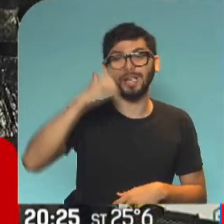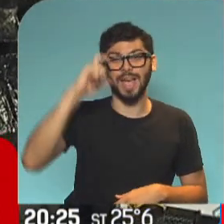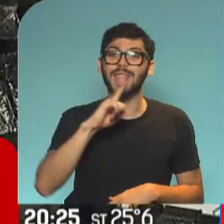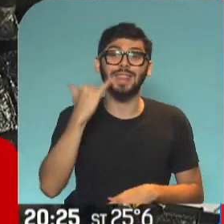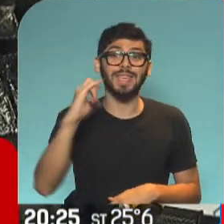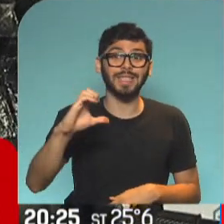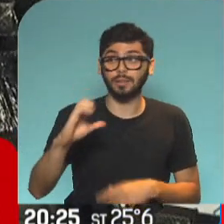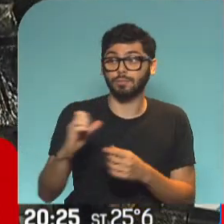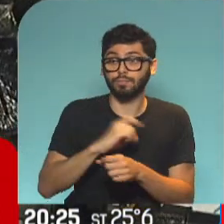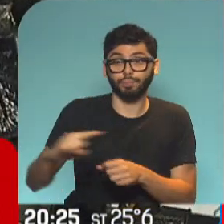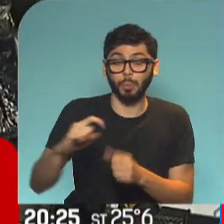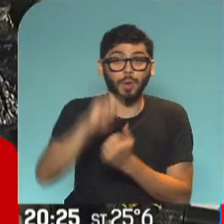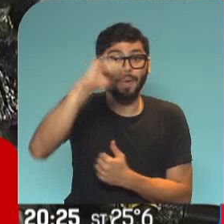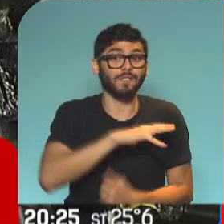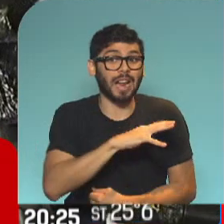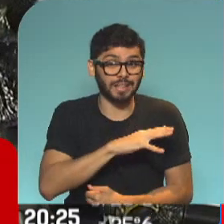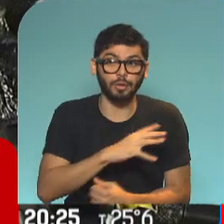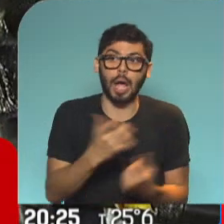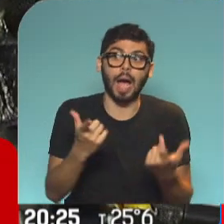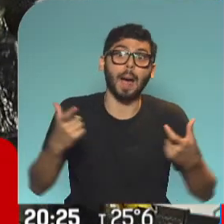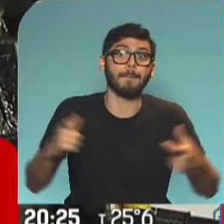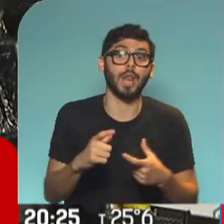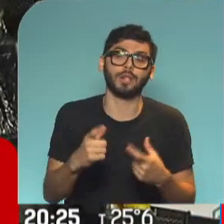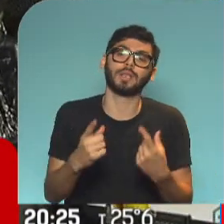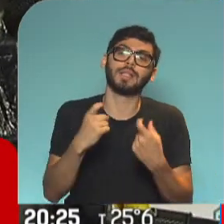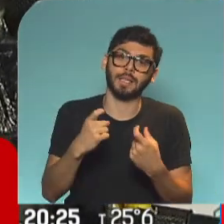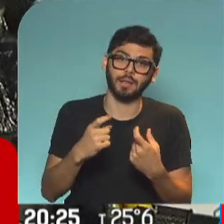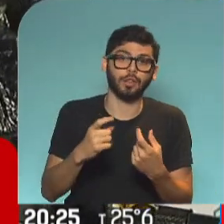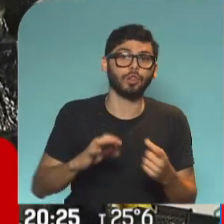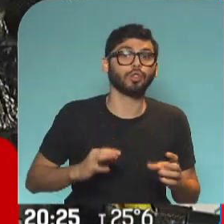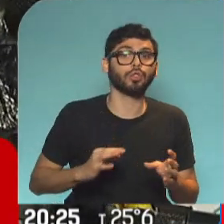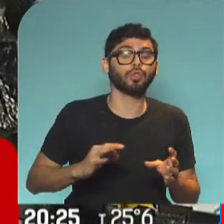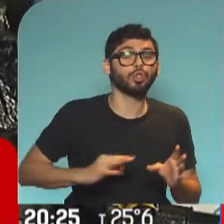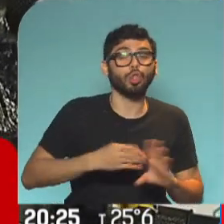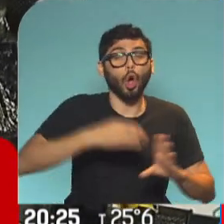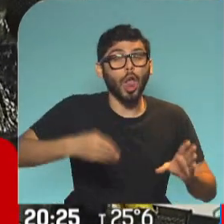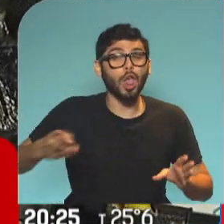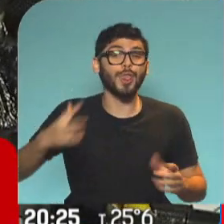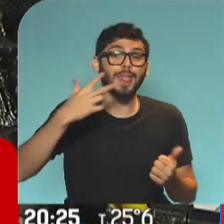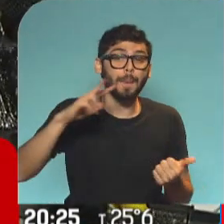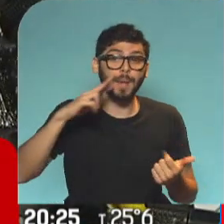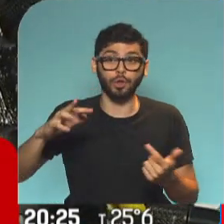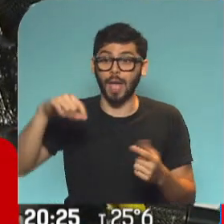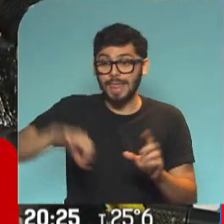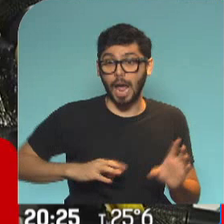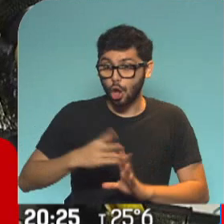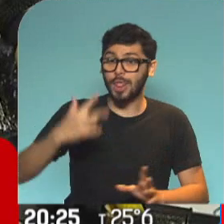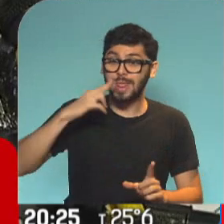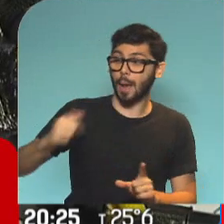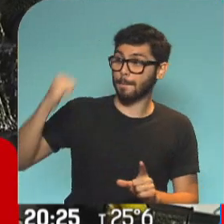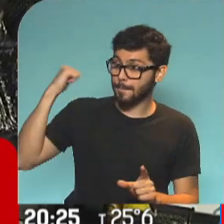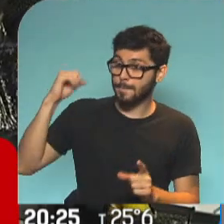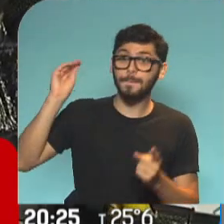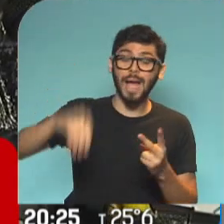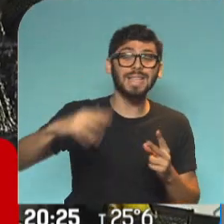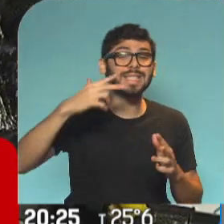tenemos un déficit de agentes. Vamos a formar este año, son todos los años 3.000. Este año vamos a formar los 3.000 del año pasado y 7.000